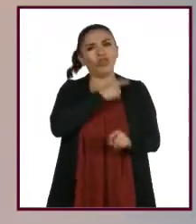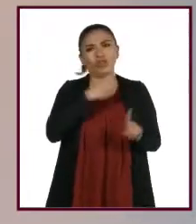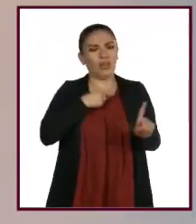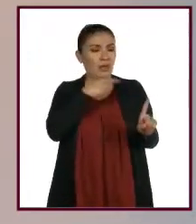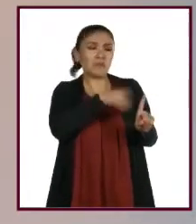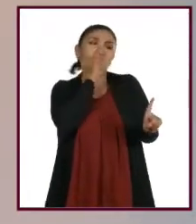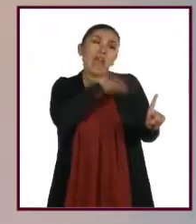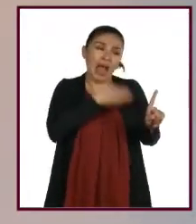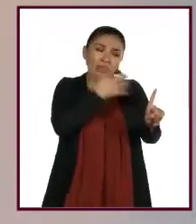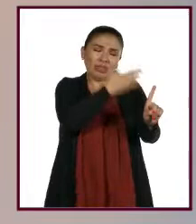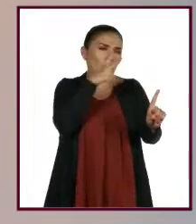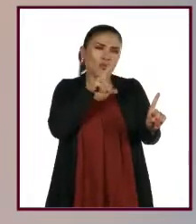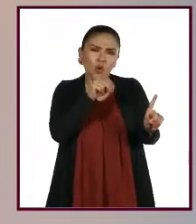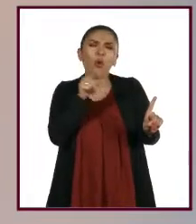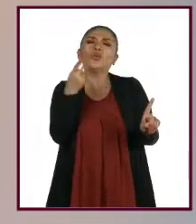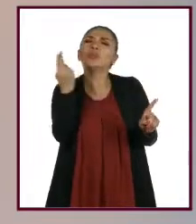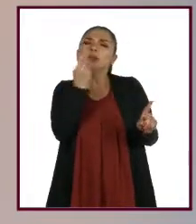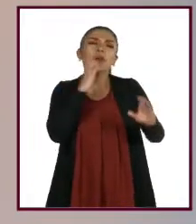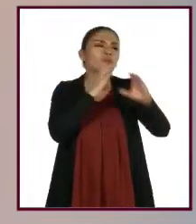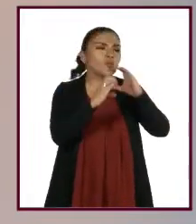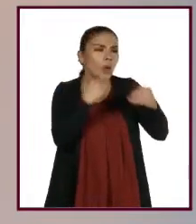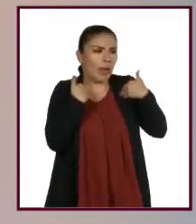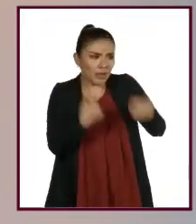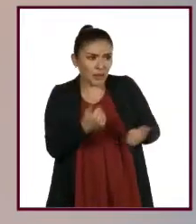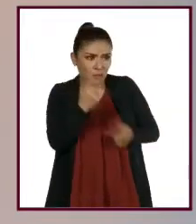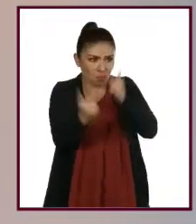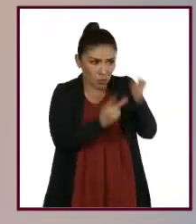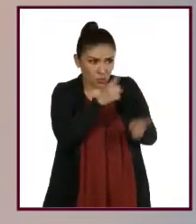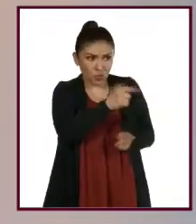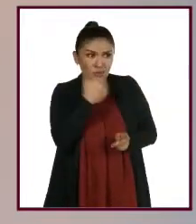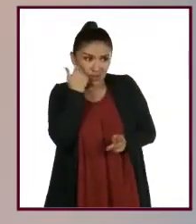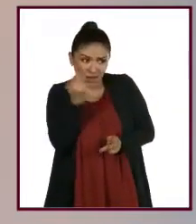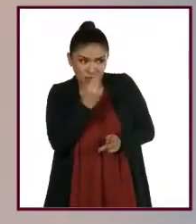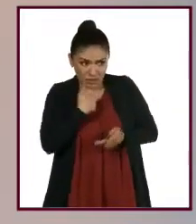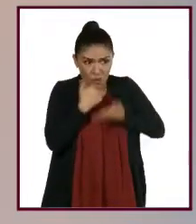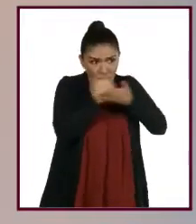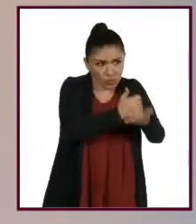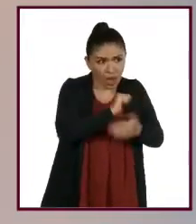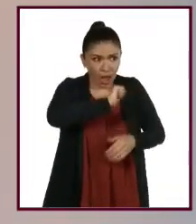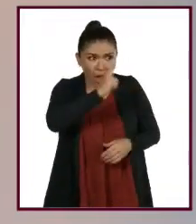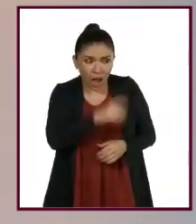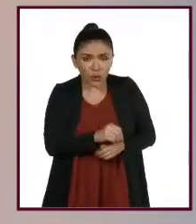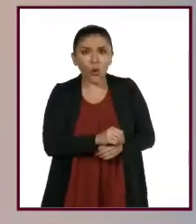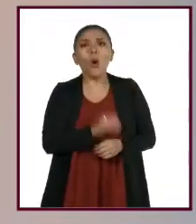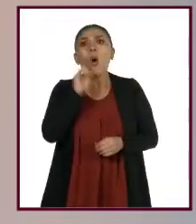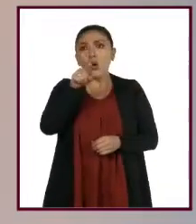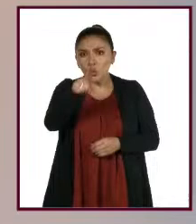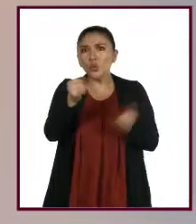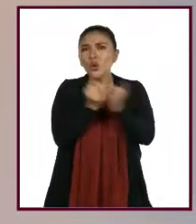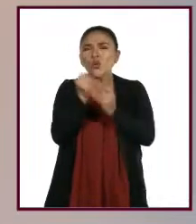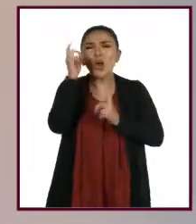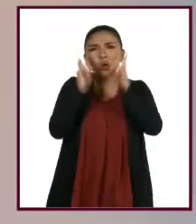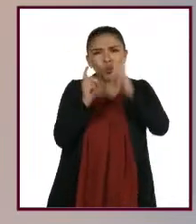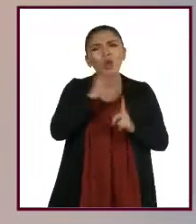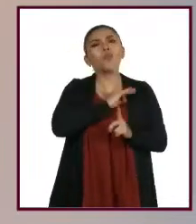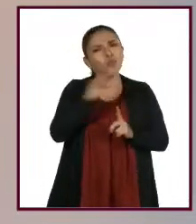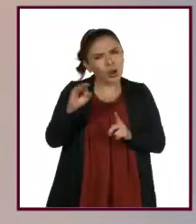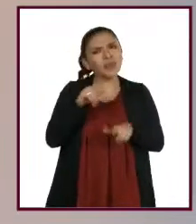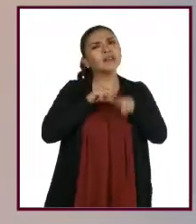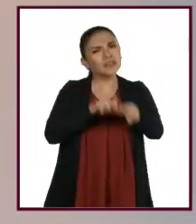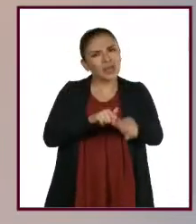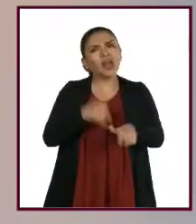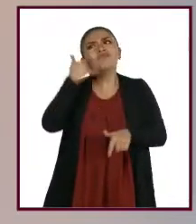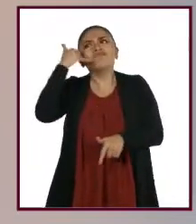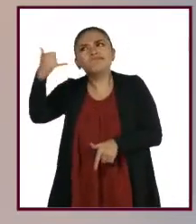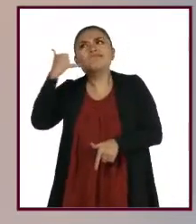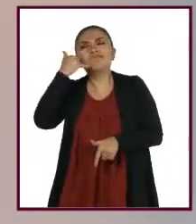juzgar, sobre entenderlo, sobre preguntarle si quieres ayuda, pero si también uno tiene esa inquietud, se puede seguir acercando a